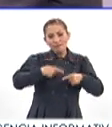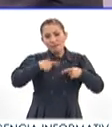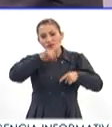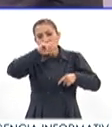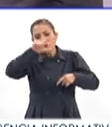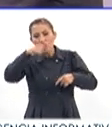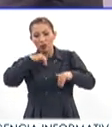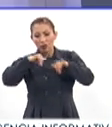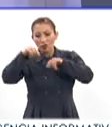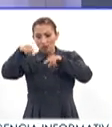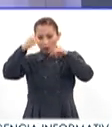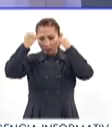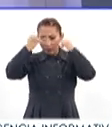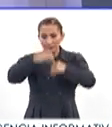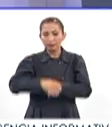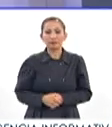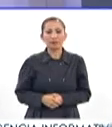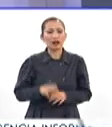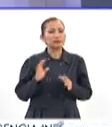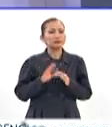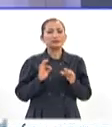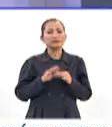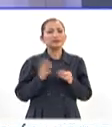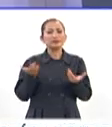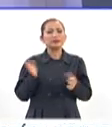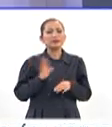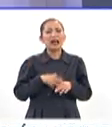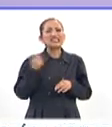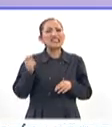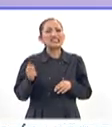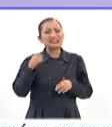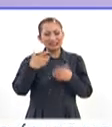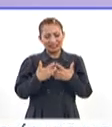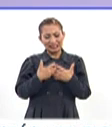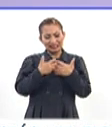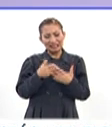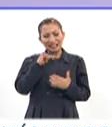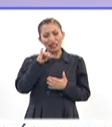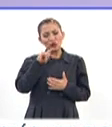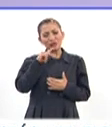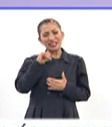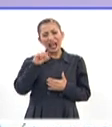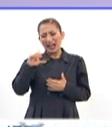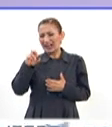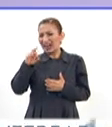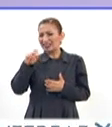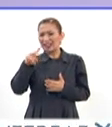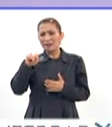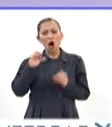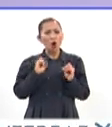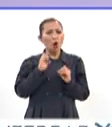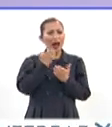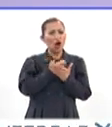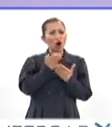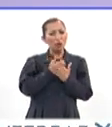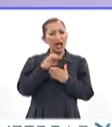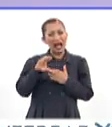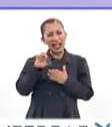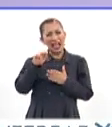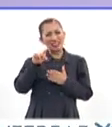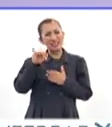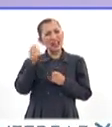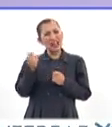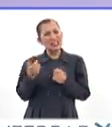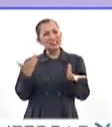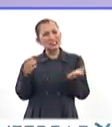expertos en mapeos creativos. Explícanos un poco más qué es una industria creativa o estas economías creativas. Danos un poco